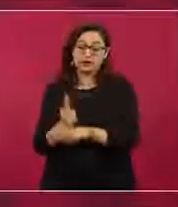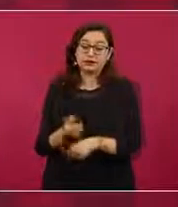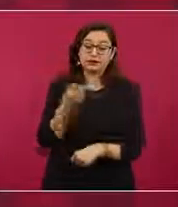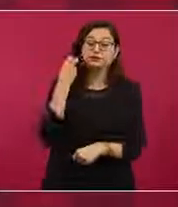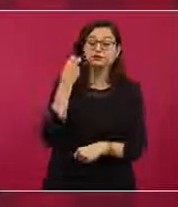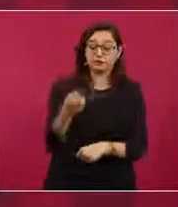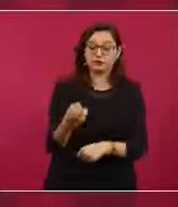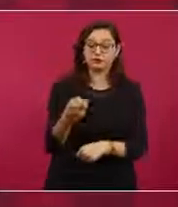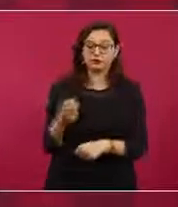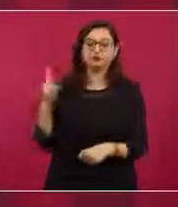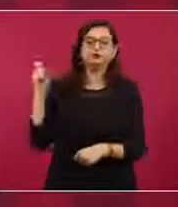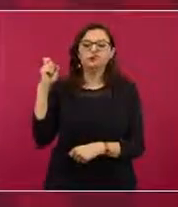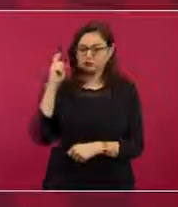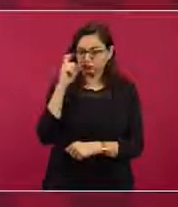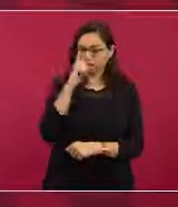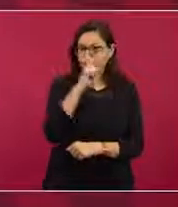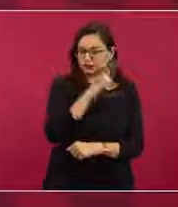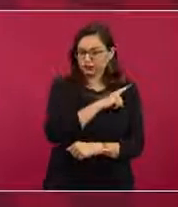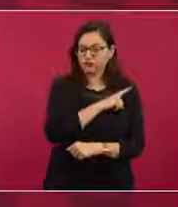de